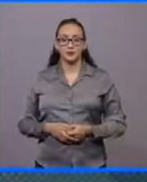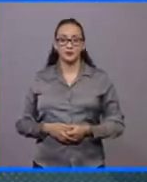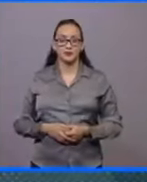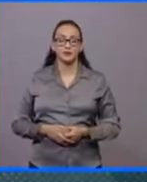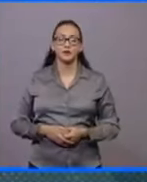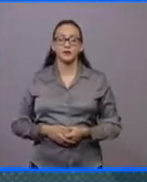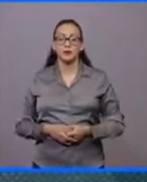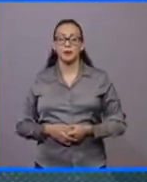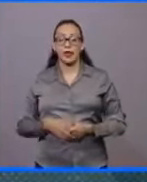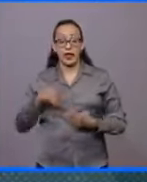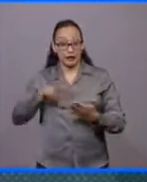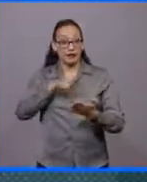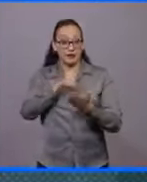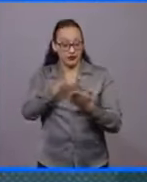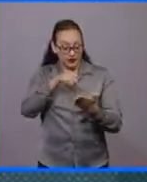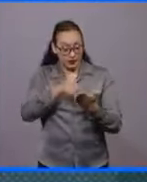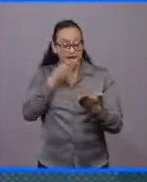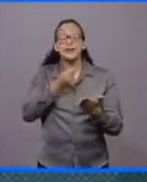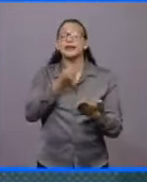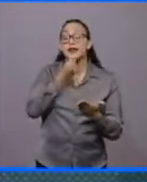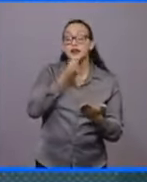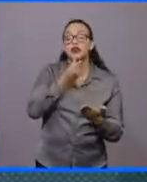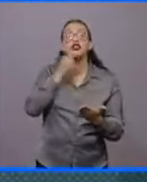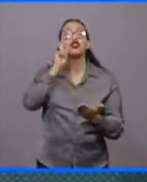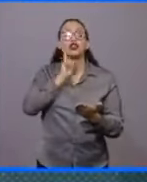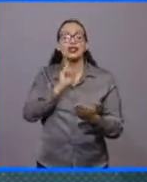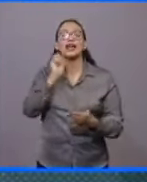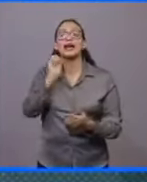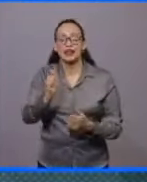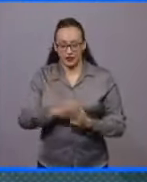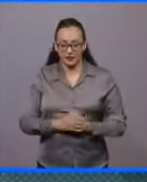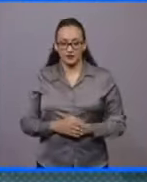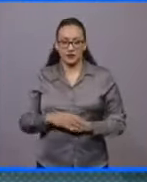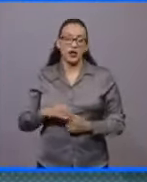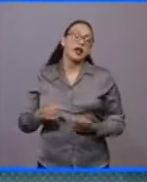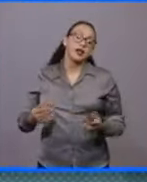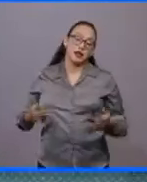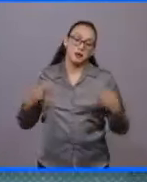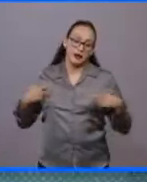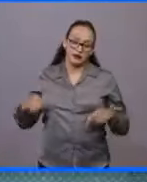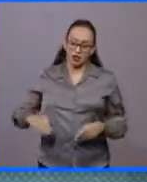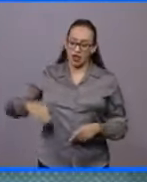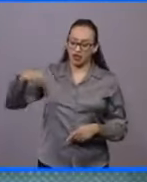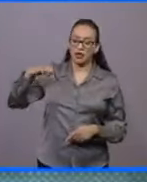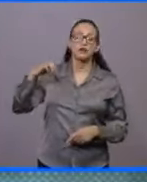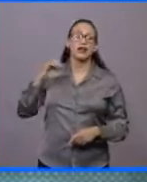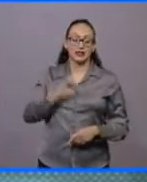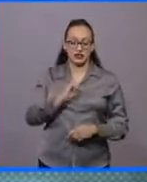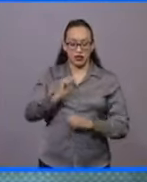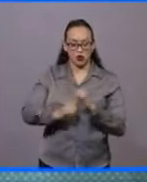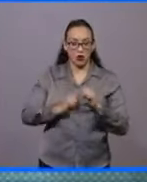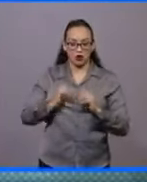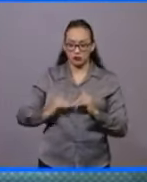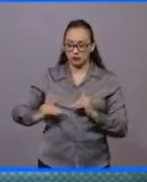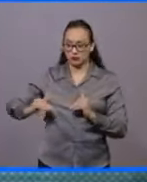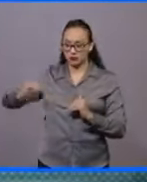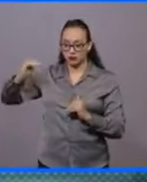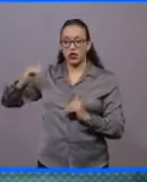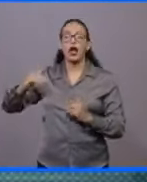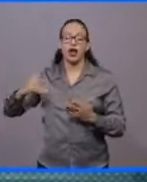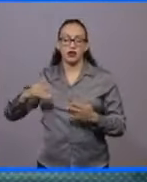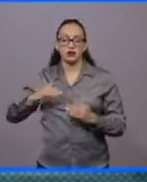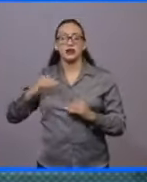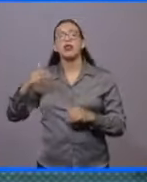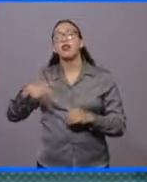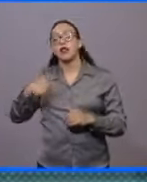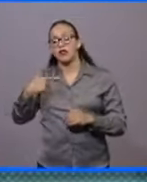Entonces, de acuerdo con nuestra legislación, niño y niña se entiende todo ser humano menor de 12 años de edad, mientras que la persona adolescente es